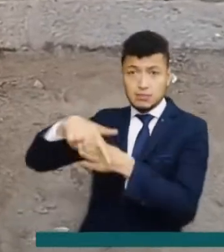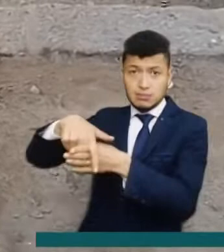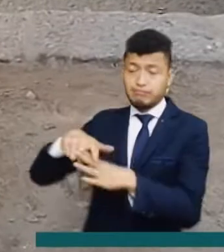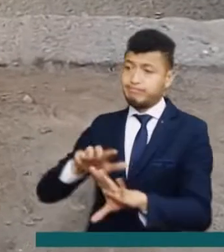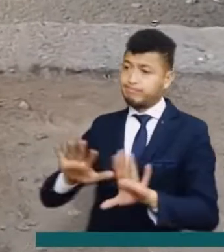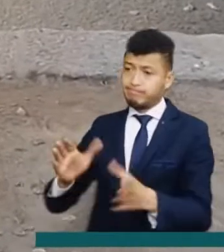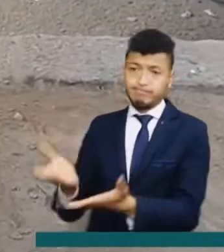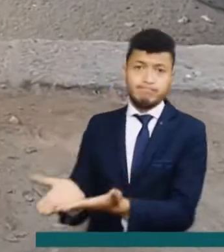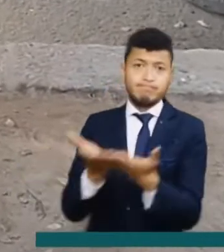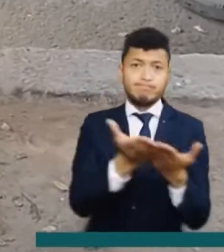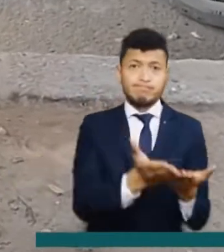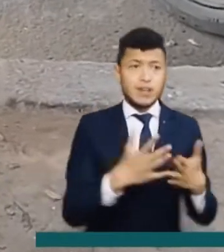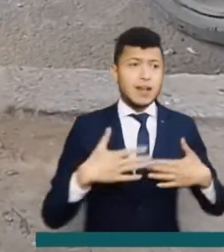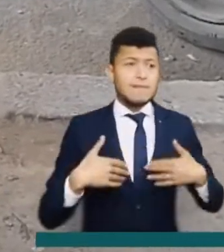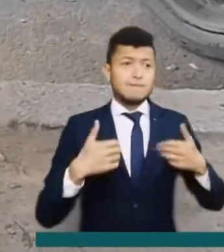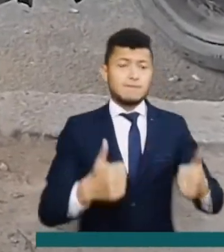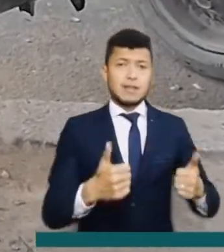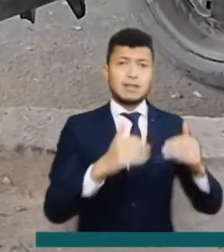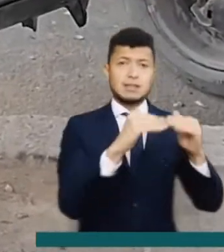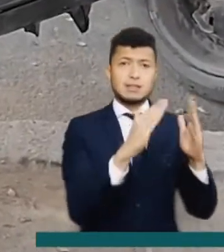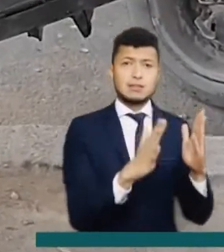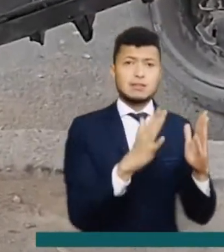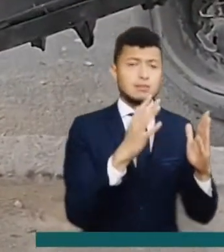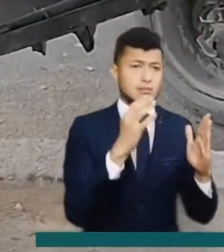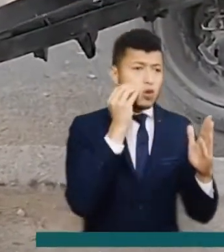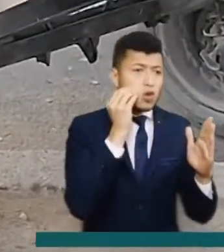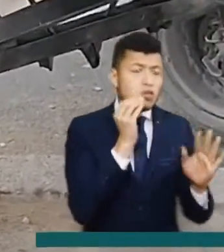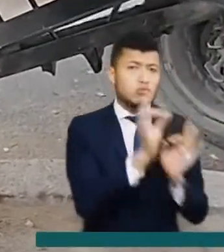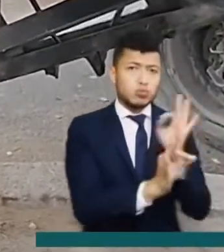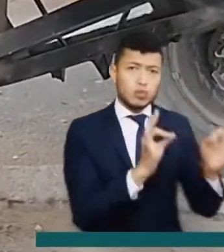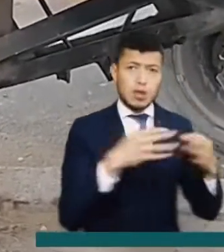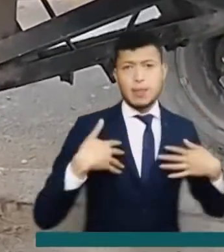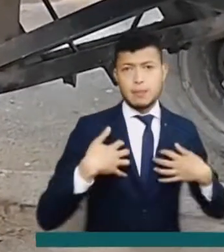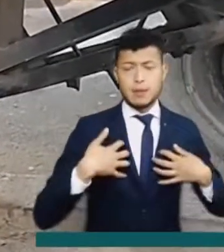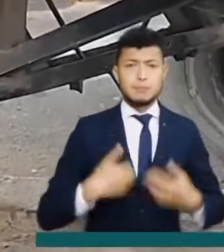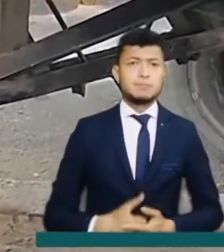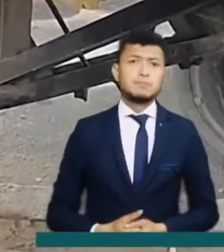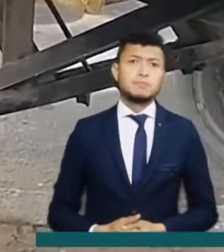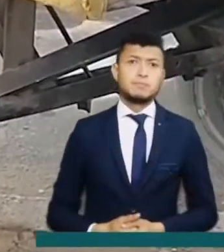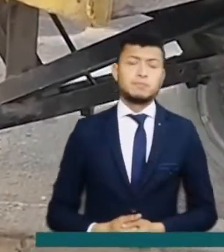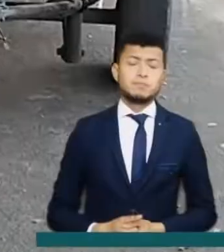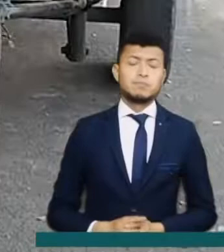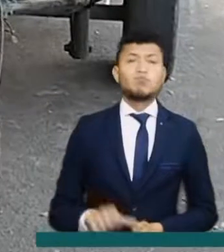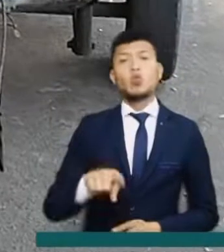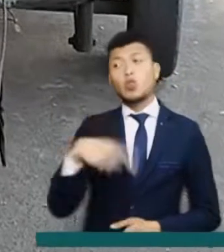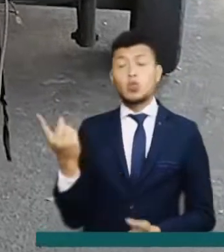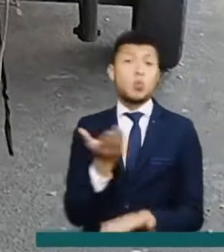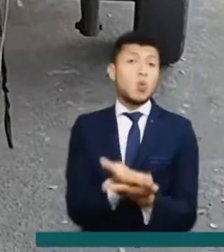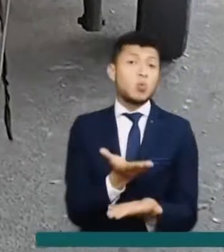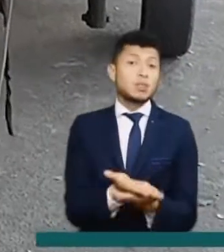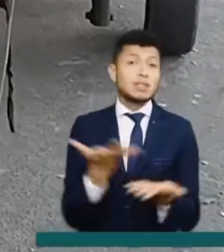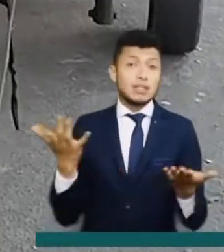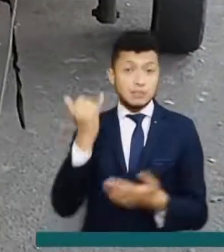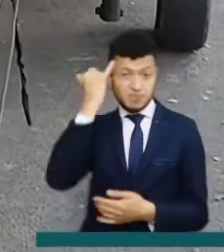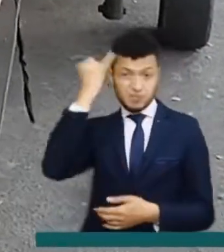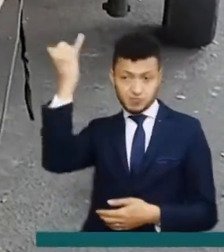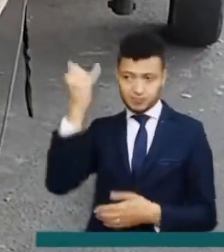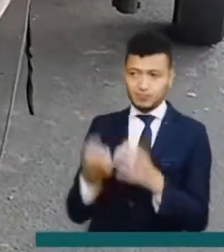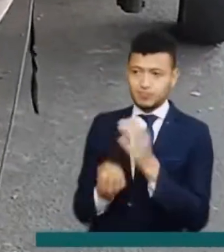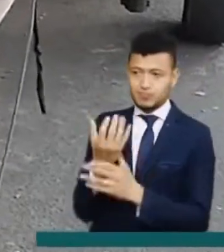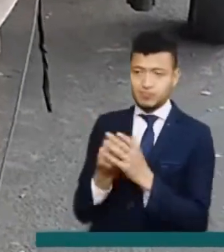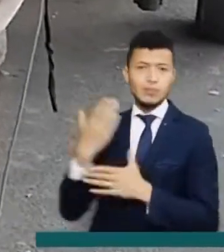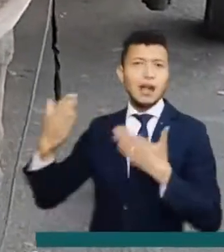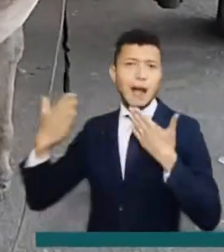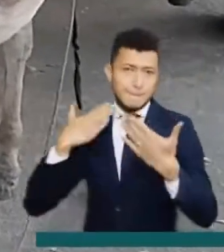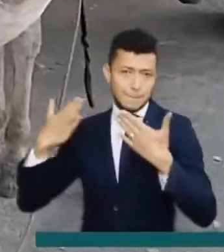desmonten, se dispongan en un hogar de bienestar animal. Otra de las propuestas que se han planteado para cambiar la actividad es un proyecto